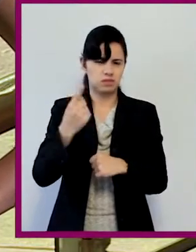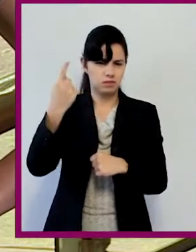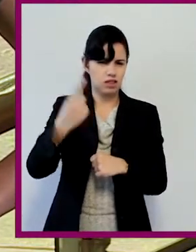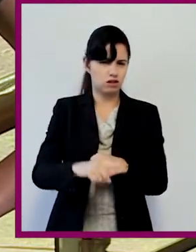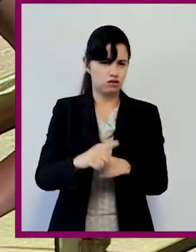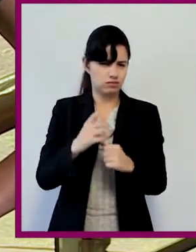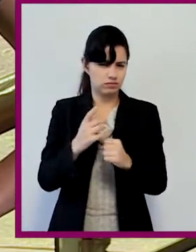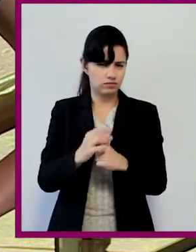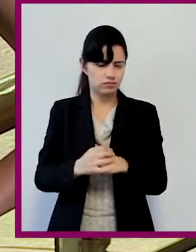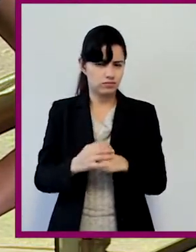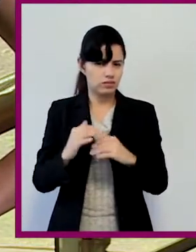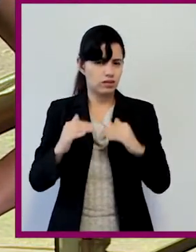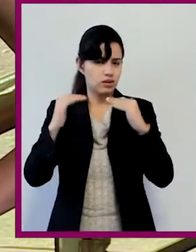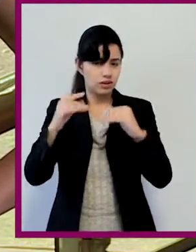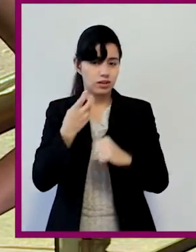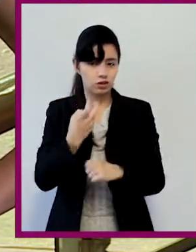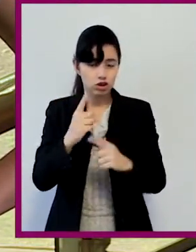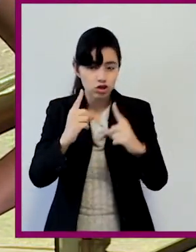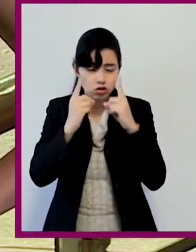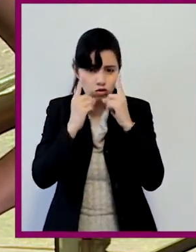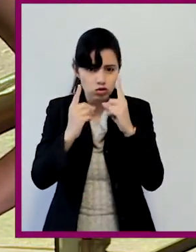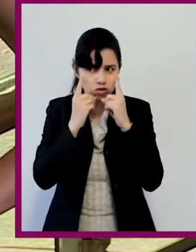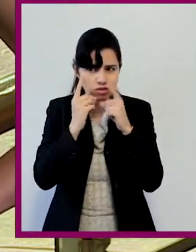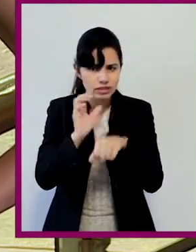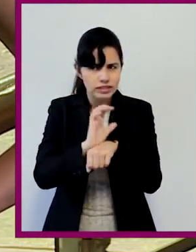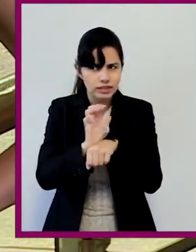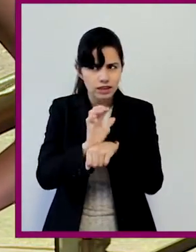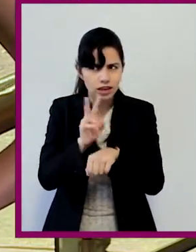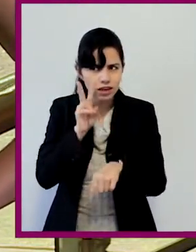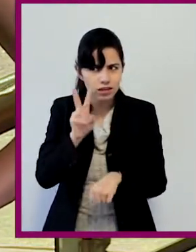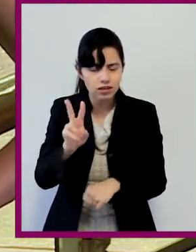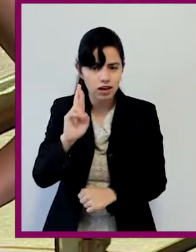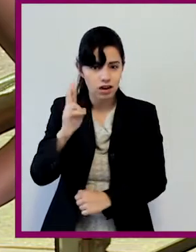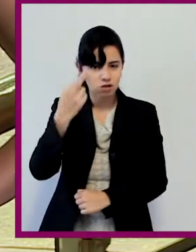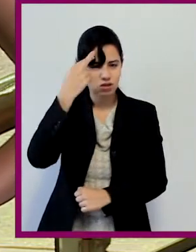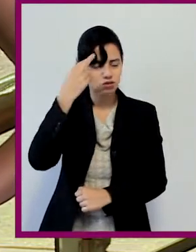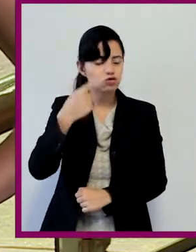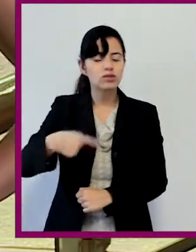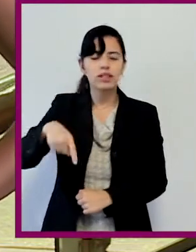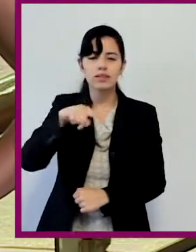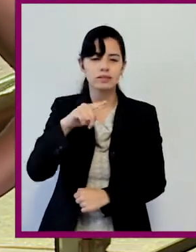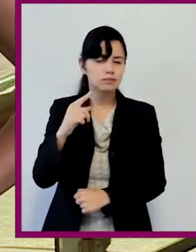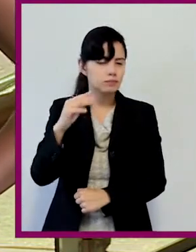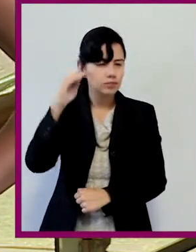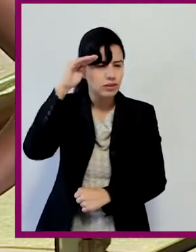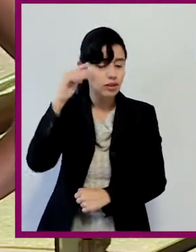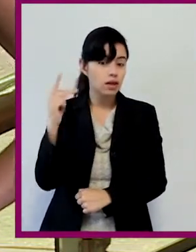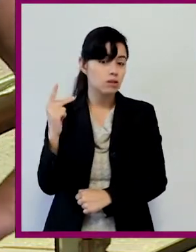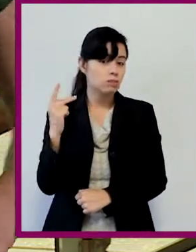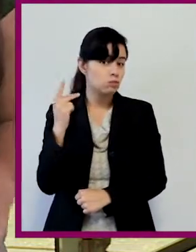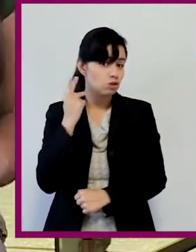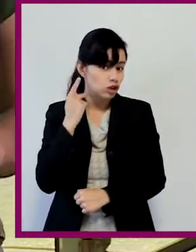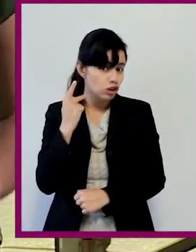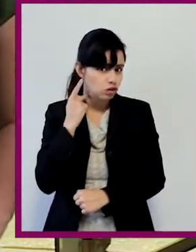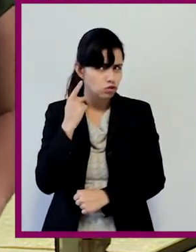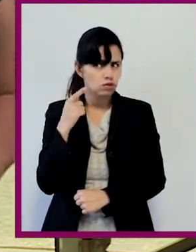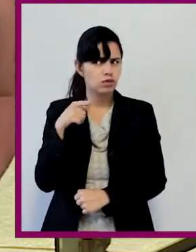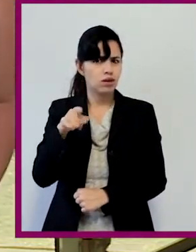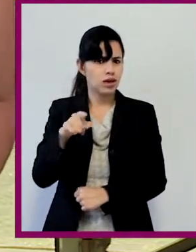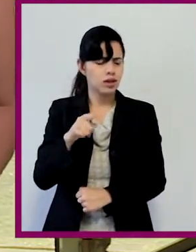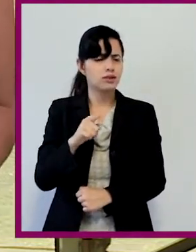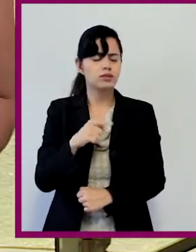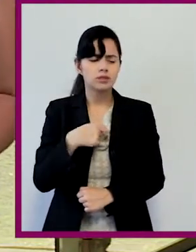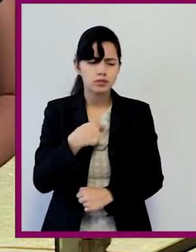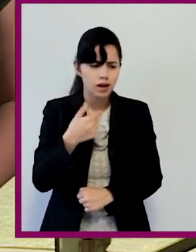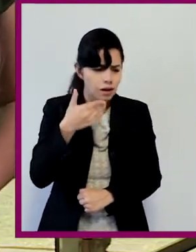del cine. Porque imagínense, a un político siendo el ser más empático e iluminado de todos. El Gran